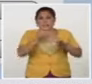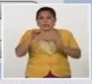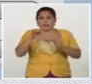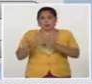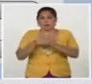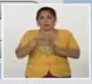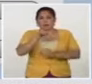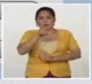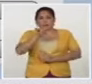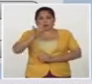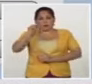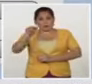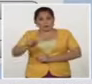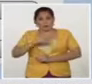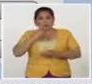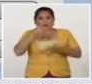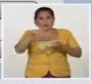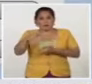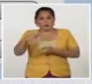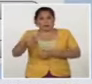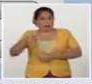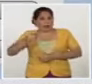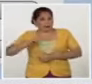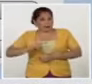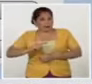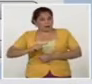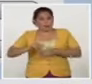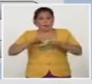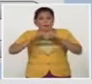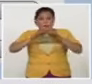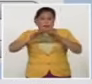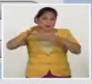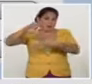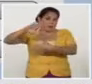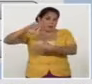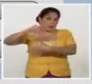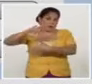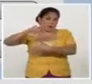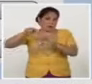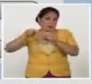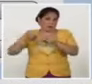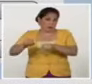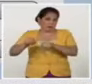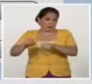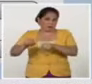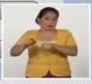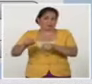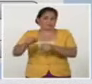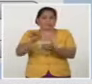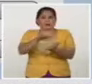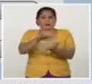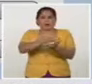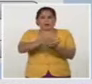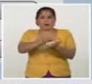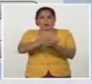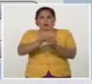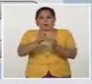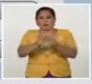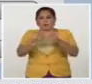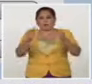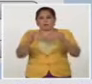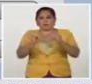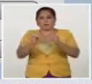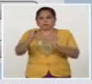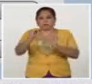5.029 personas que fallecieron ayer en nuestra región, pues realmente el acumulado se incremente